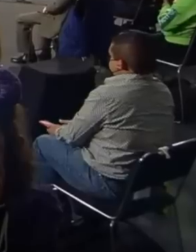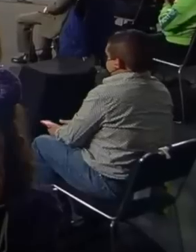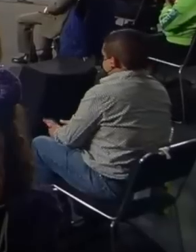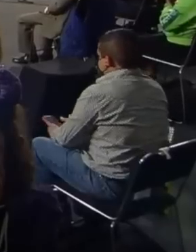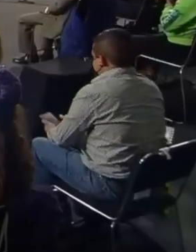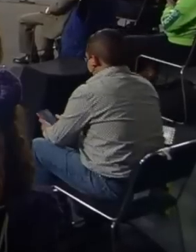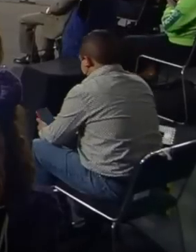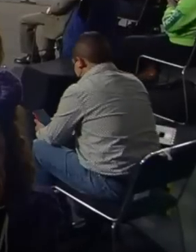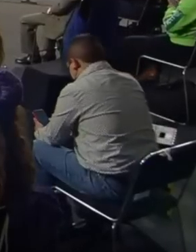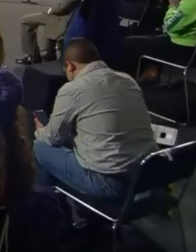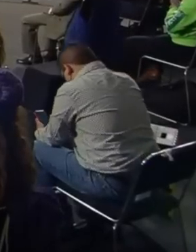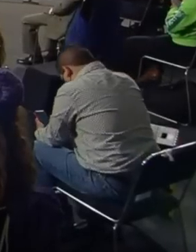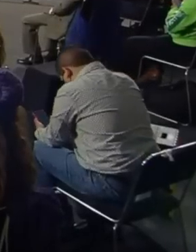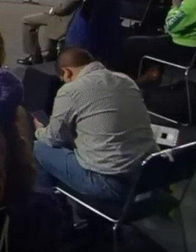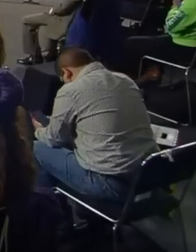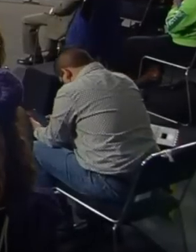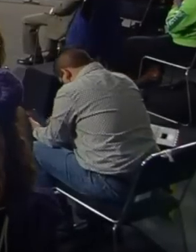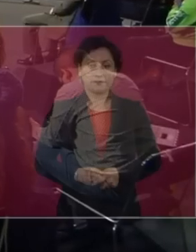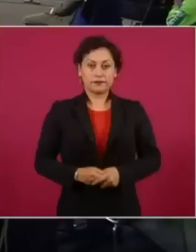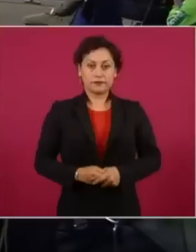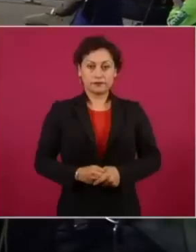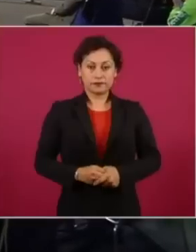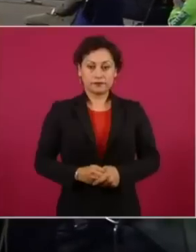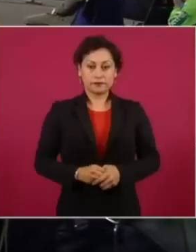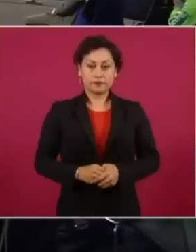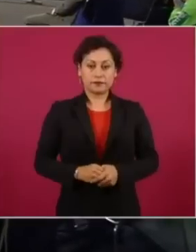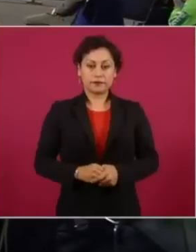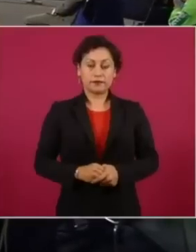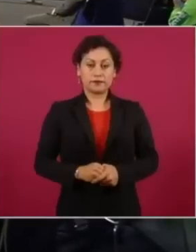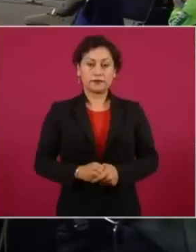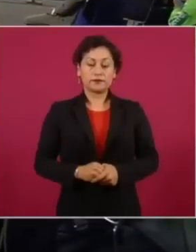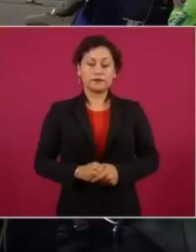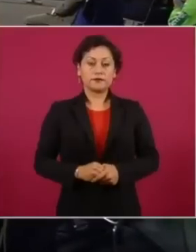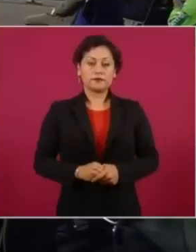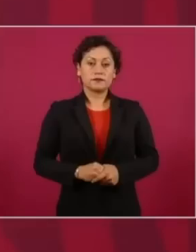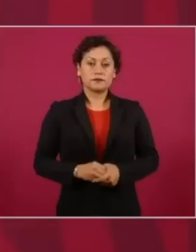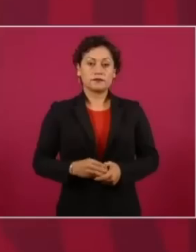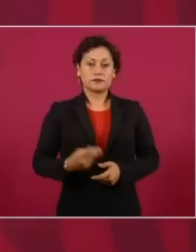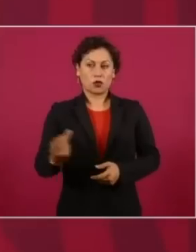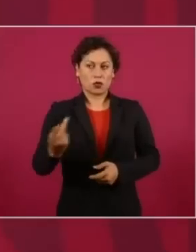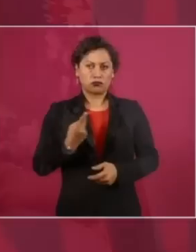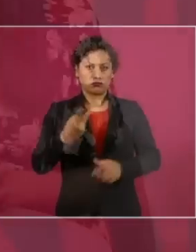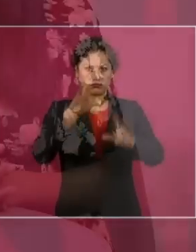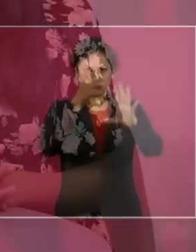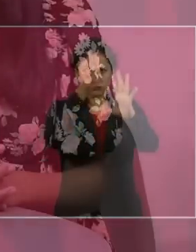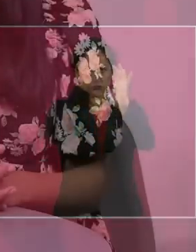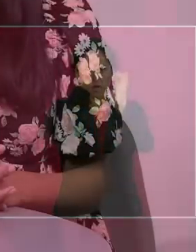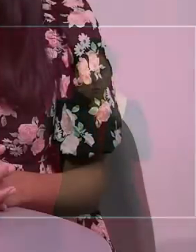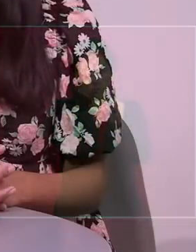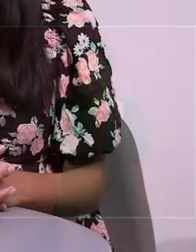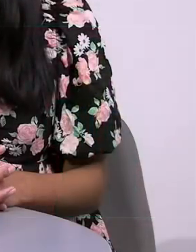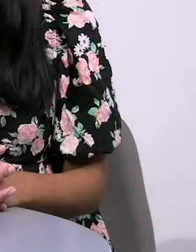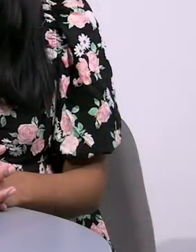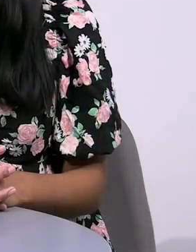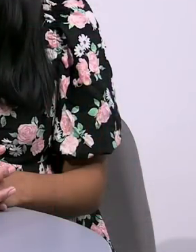y estamos las partes de acuerdo en fortalecer nuestras